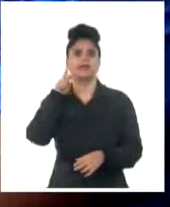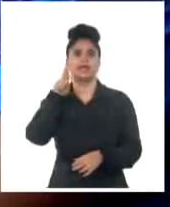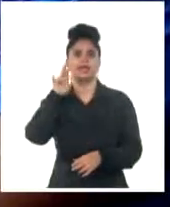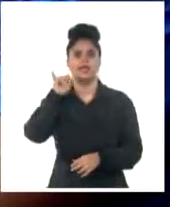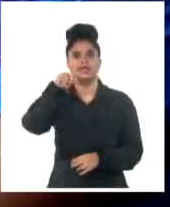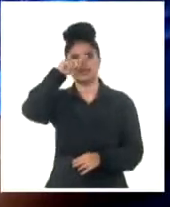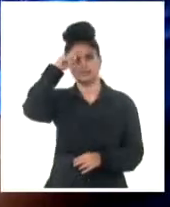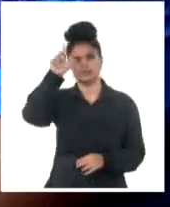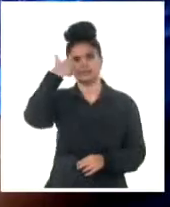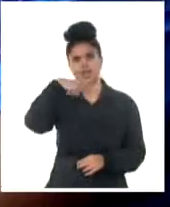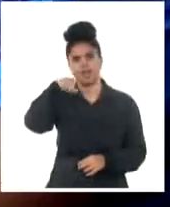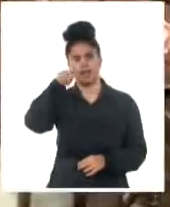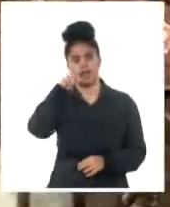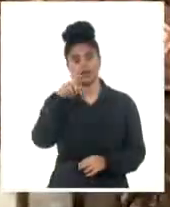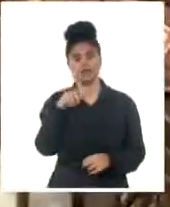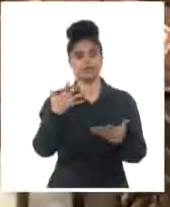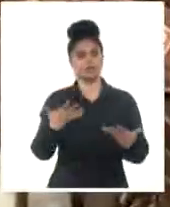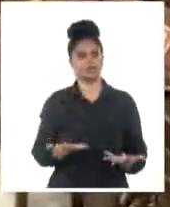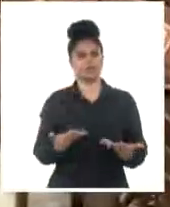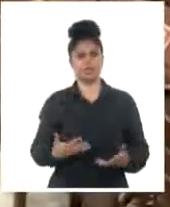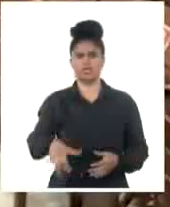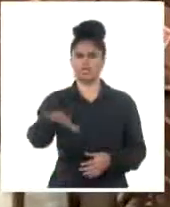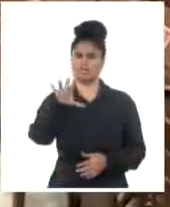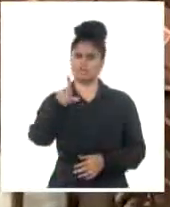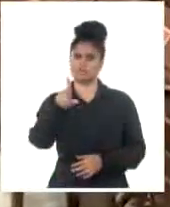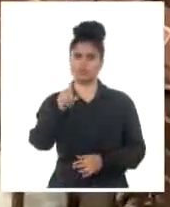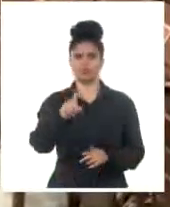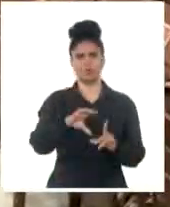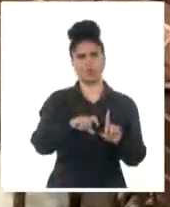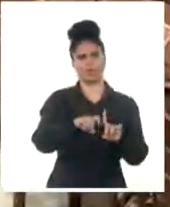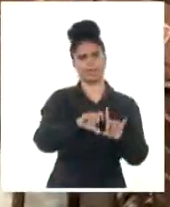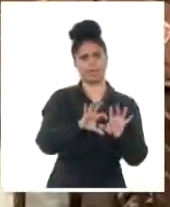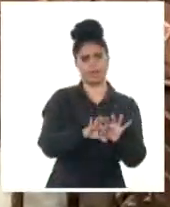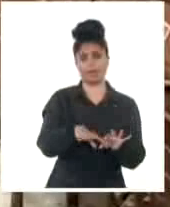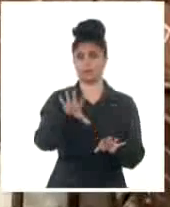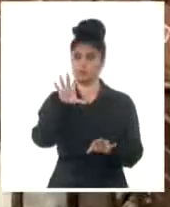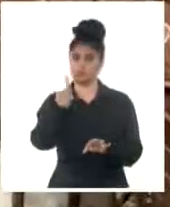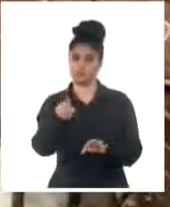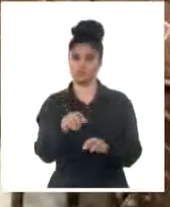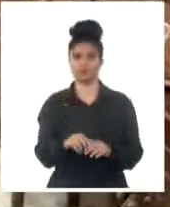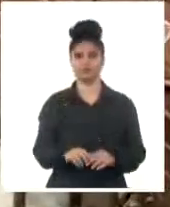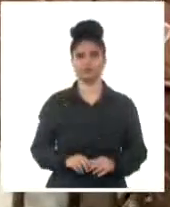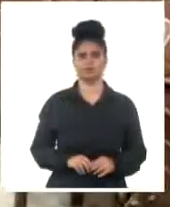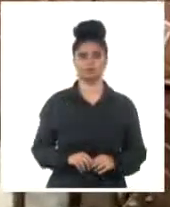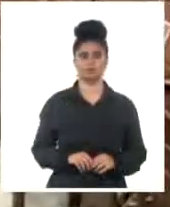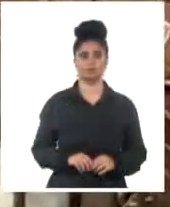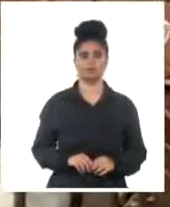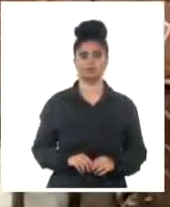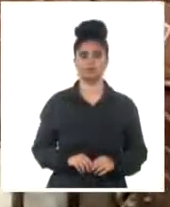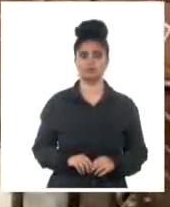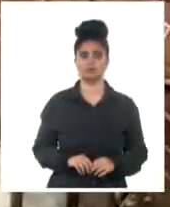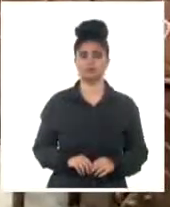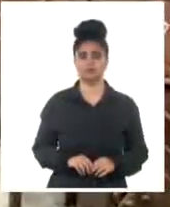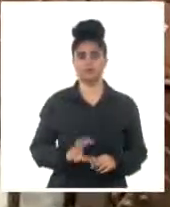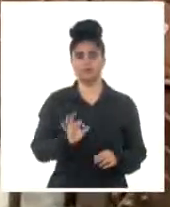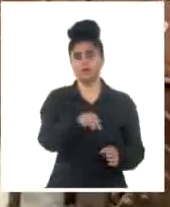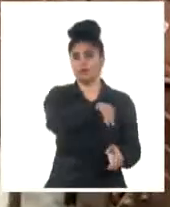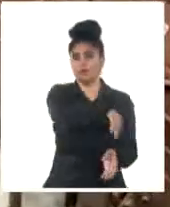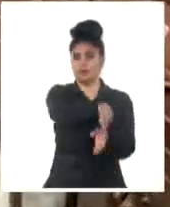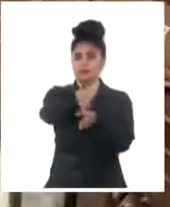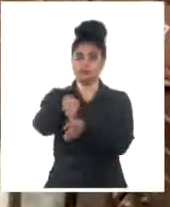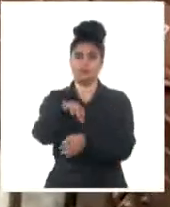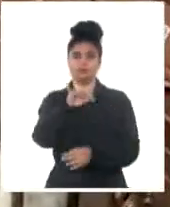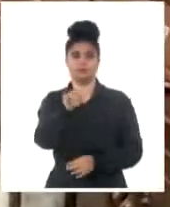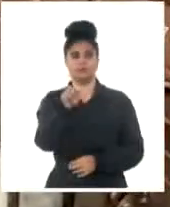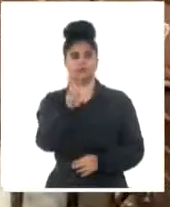estará en los 51 kilogramos, estará Saidel Horta en 57, Erislán Di Álvarez, subcampeón mundial, en los 63 y medio kilos,